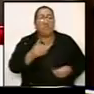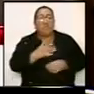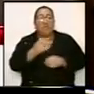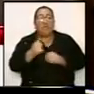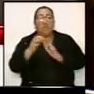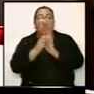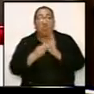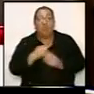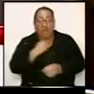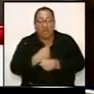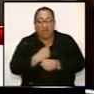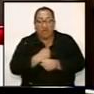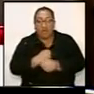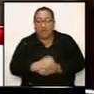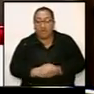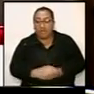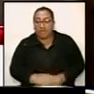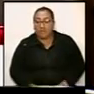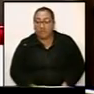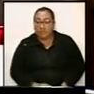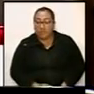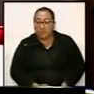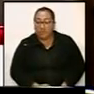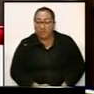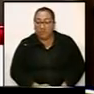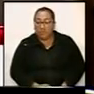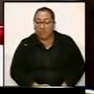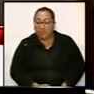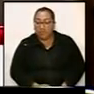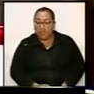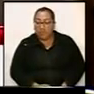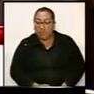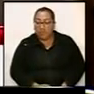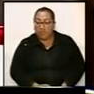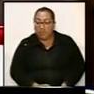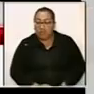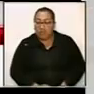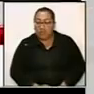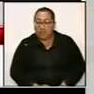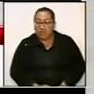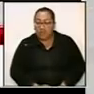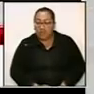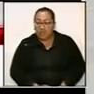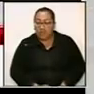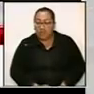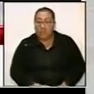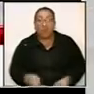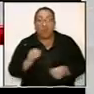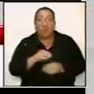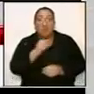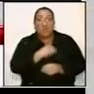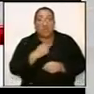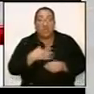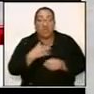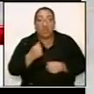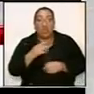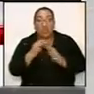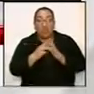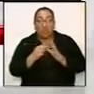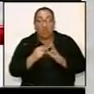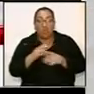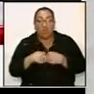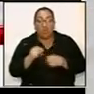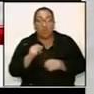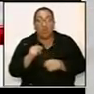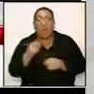que funciona y ha demostrado, hay un piloto del Ministerio de Salud, hay programas en el